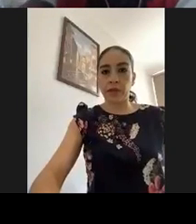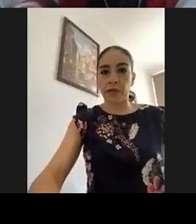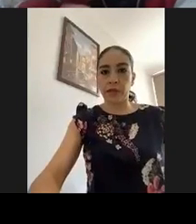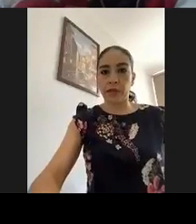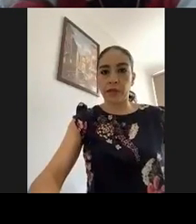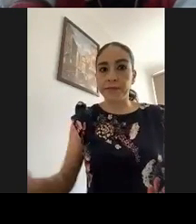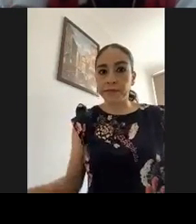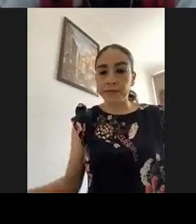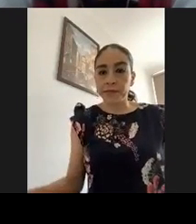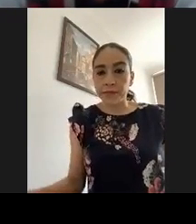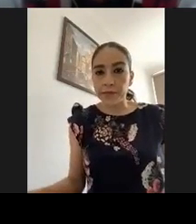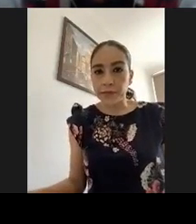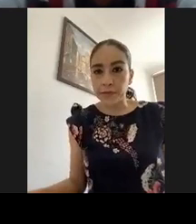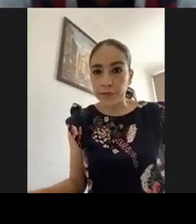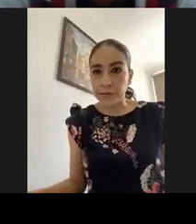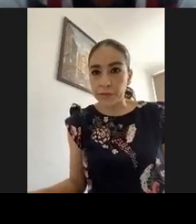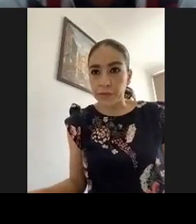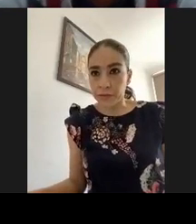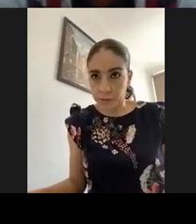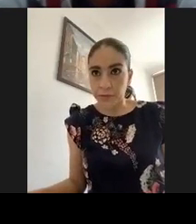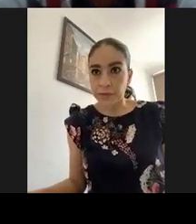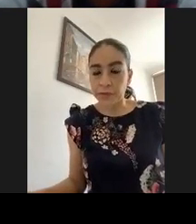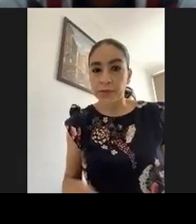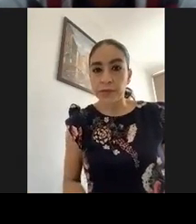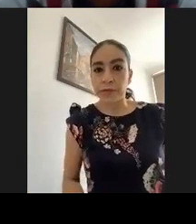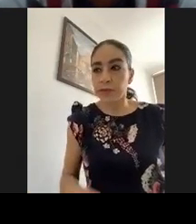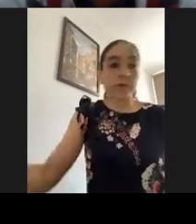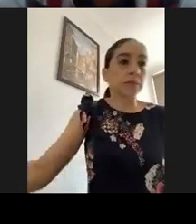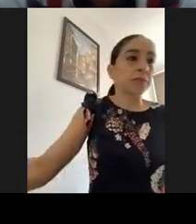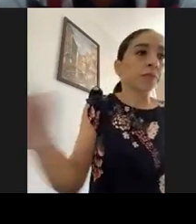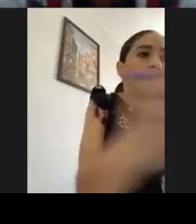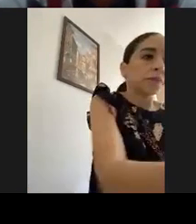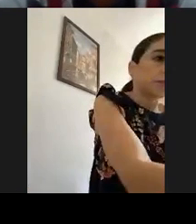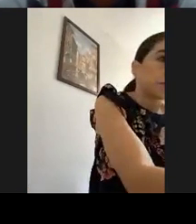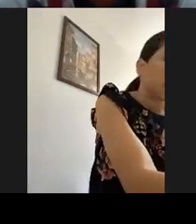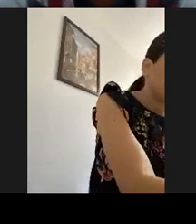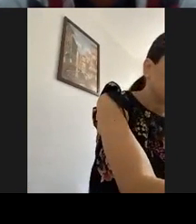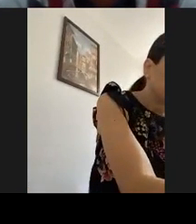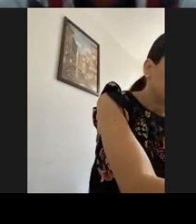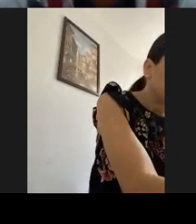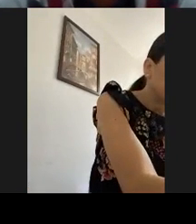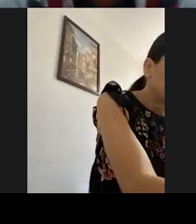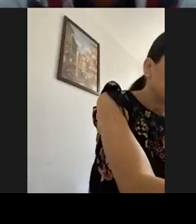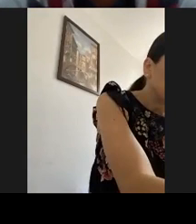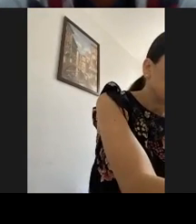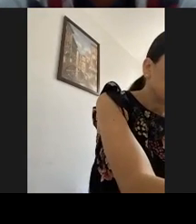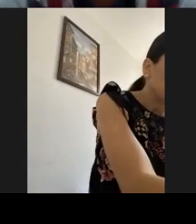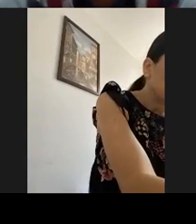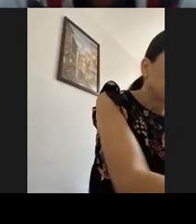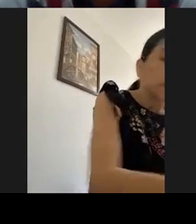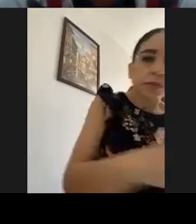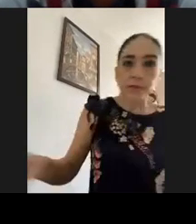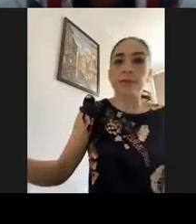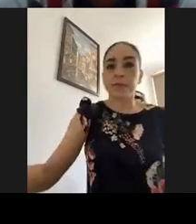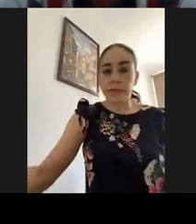nada, dar la bienvenida a nuestros invitados, al licenciado Felipe Salazar Correa, director del Instituto Municipal